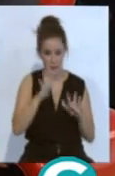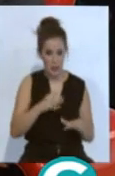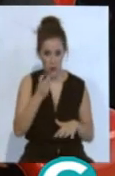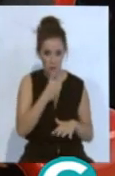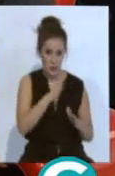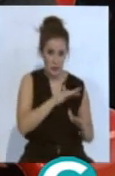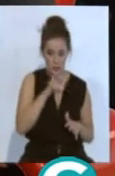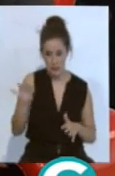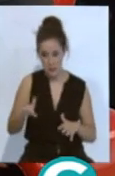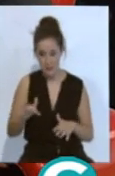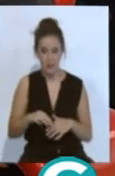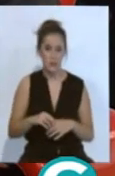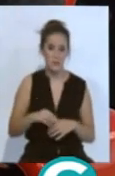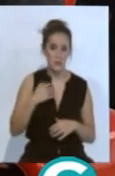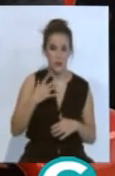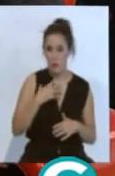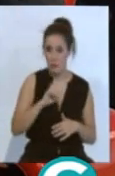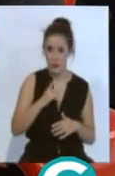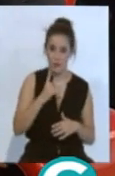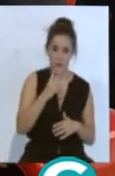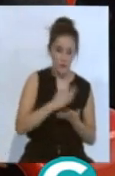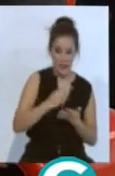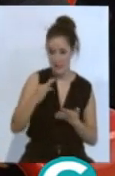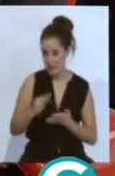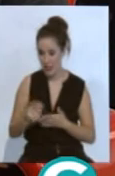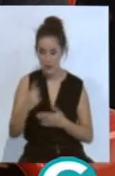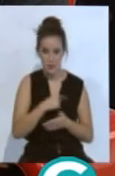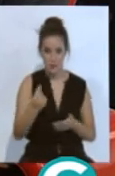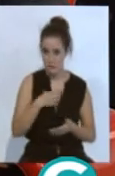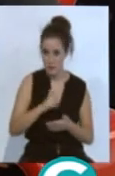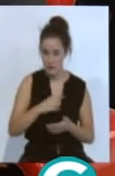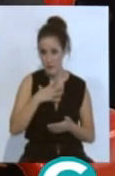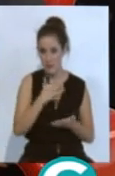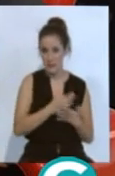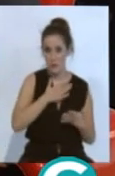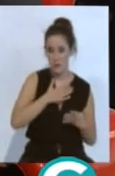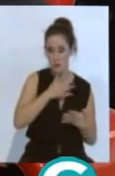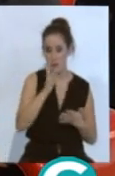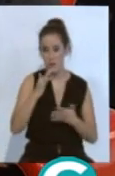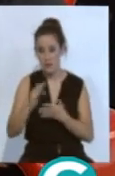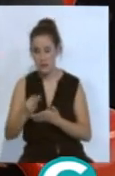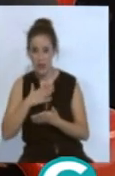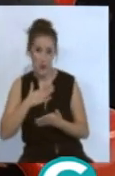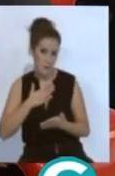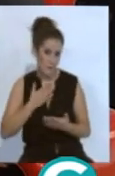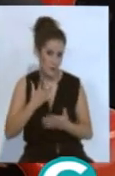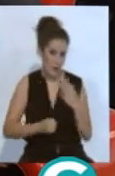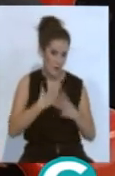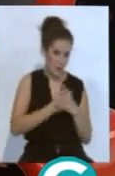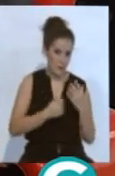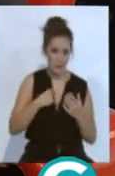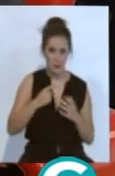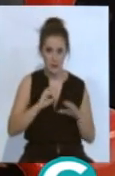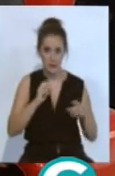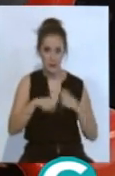lados. Es que no puedo faltar allí. Porque le fallaría a los míos y no puedo fallar aquí porque le fallaría a los míos. Es que tengo una